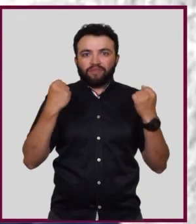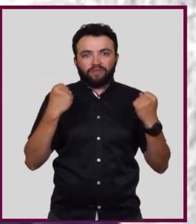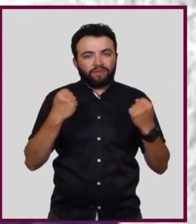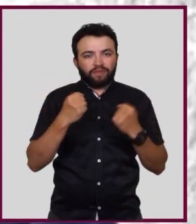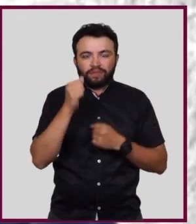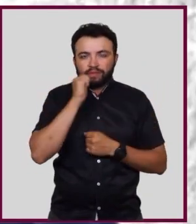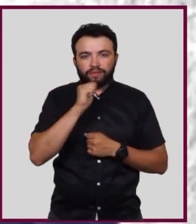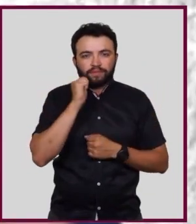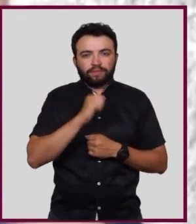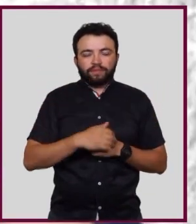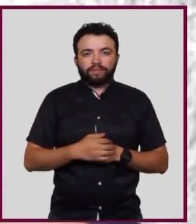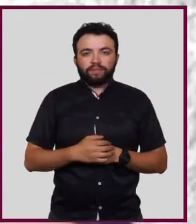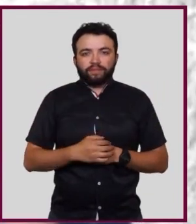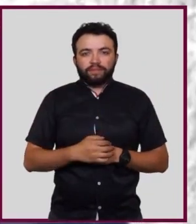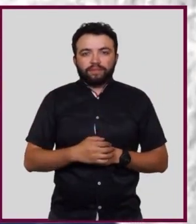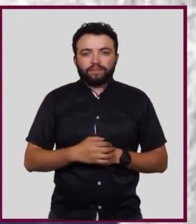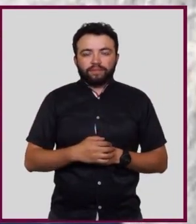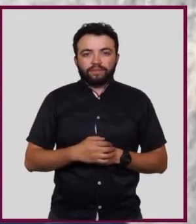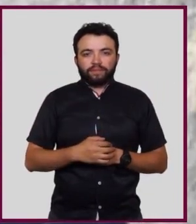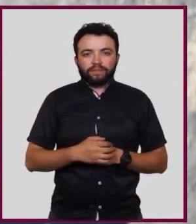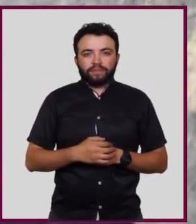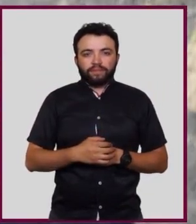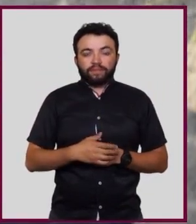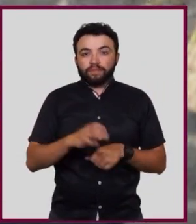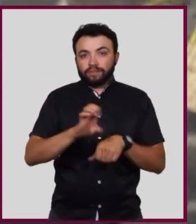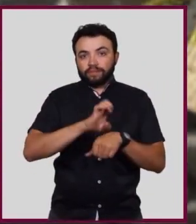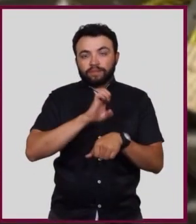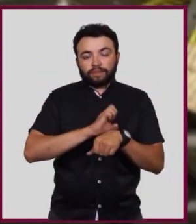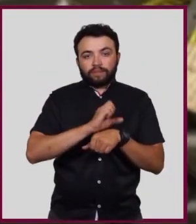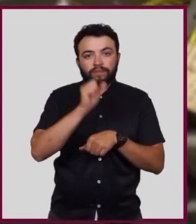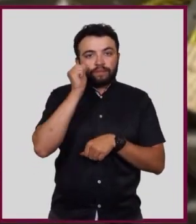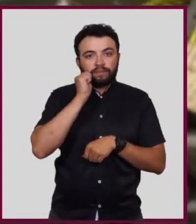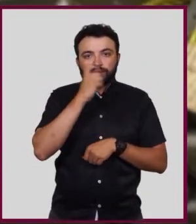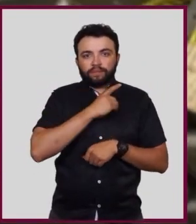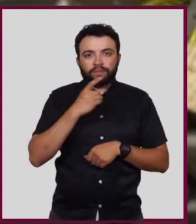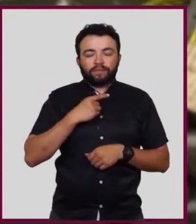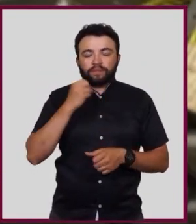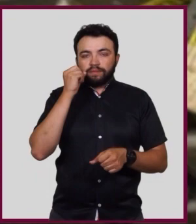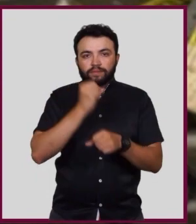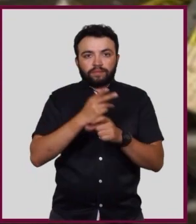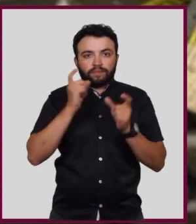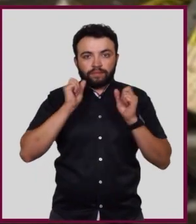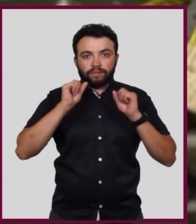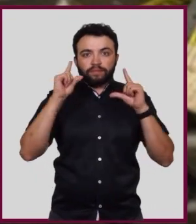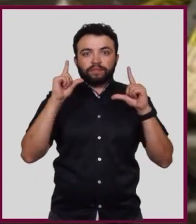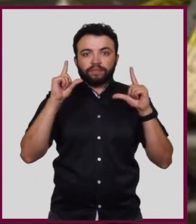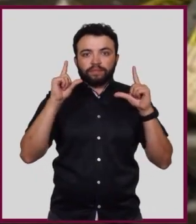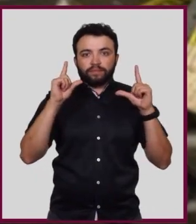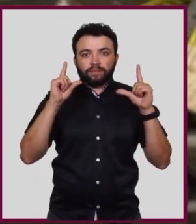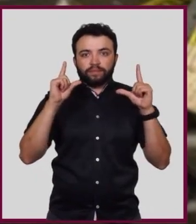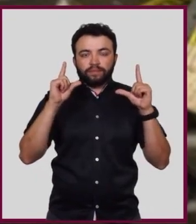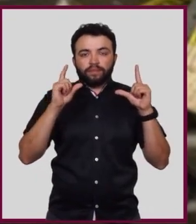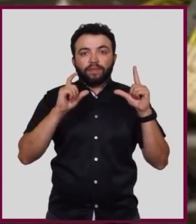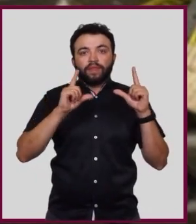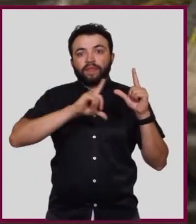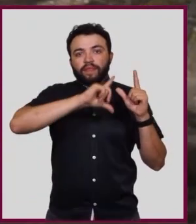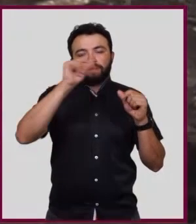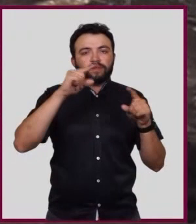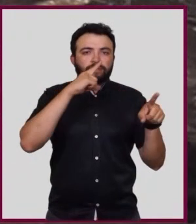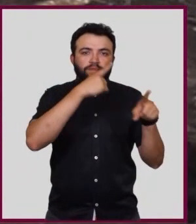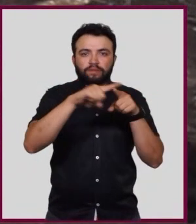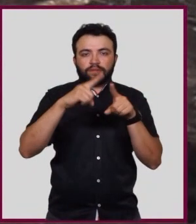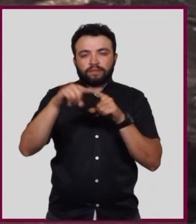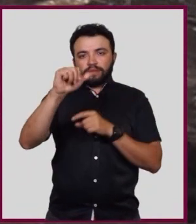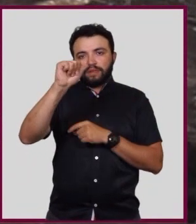muy bueno. Uf. Entonces uno se levanta temprano y luego los diferentes